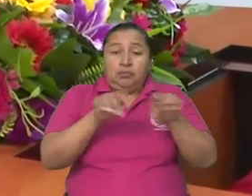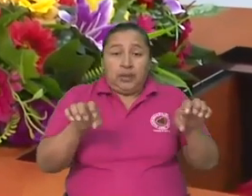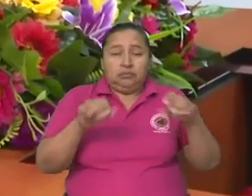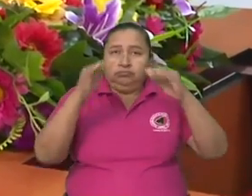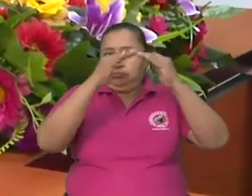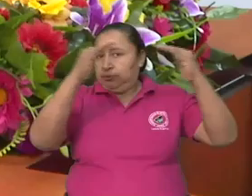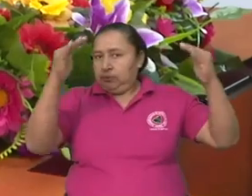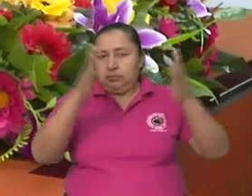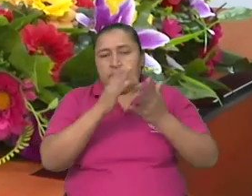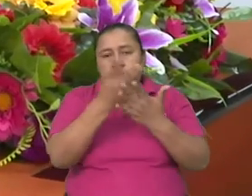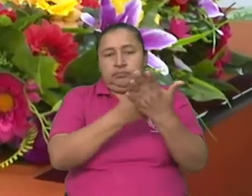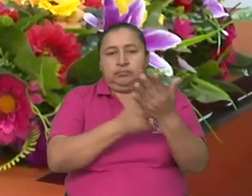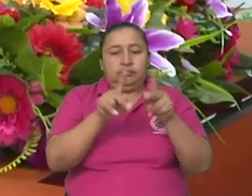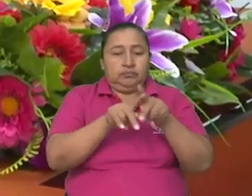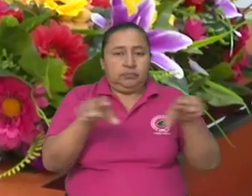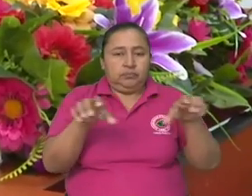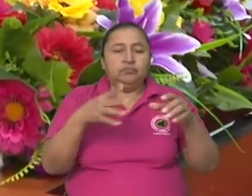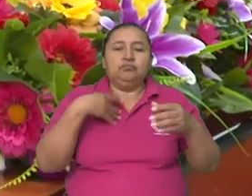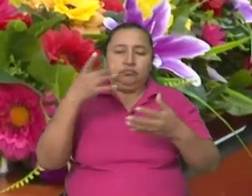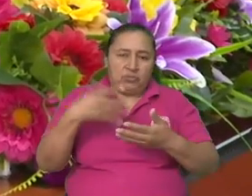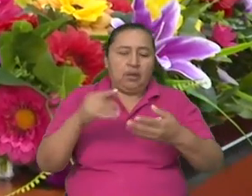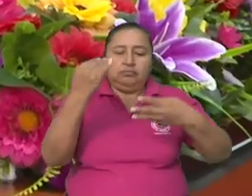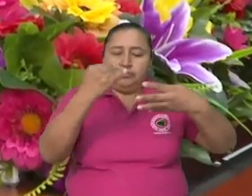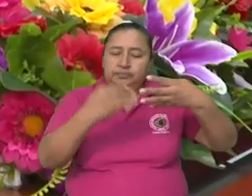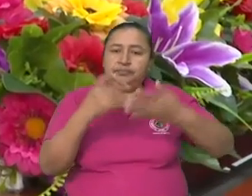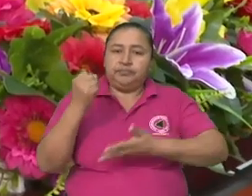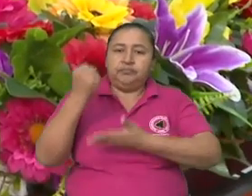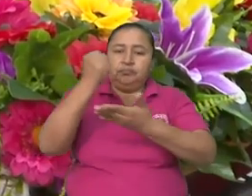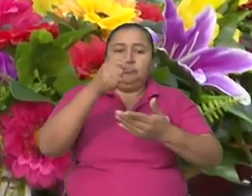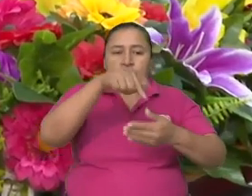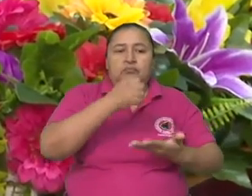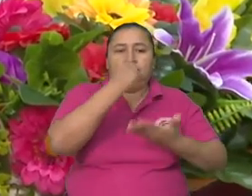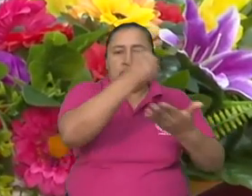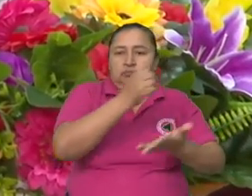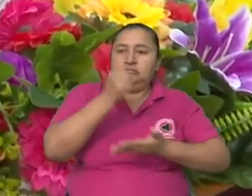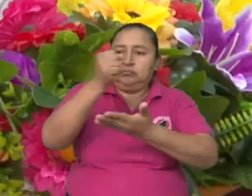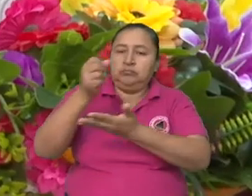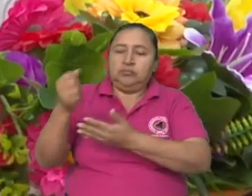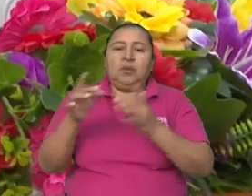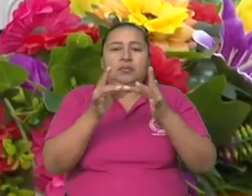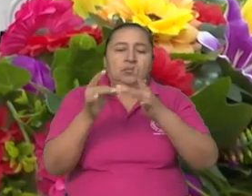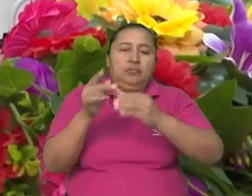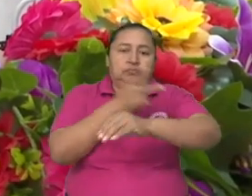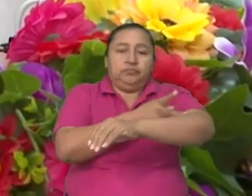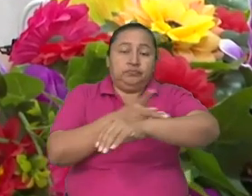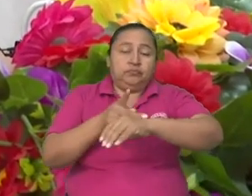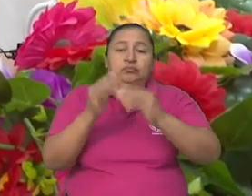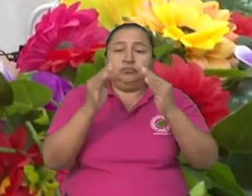ya las inversiones que vamos a hacer este año, sobre todo en el puerto de Corinto. Vamos a hacer